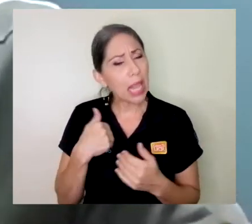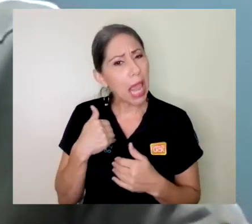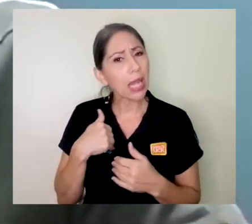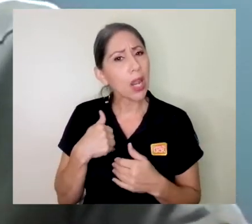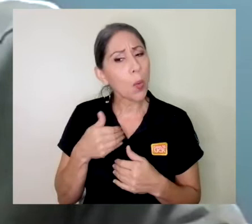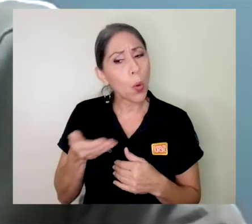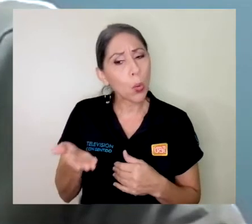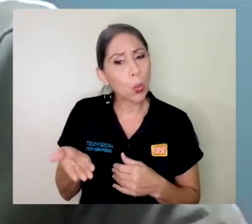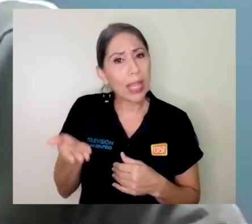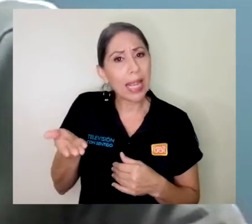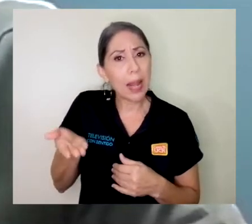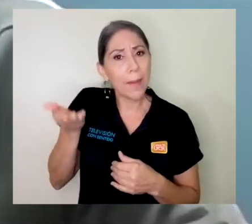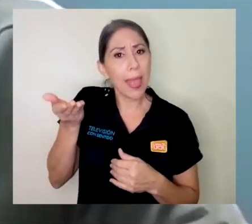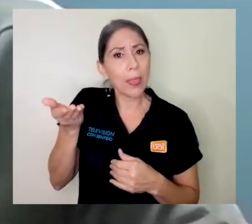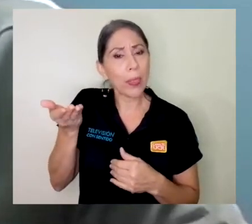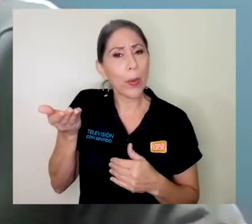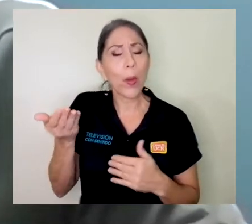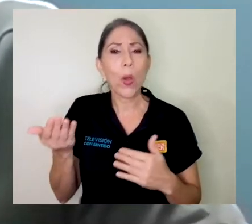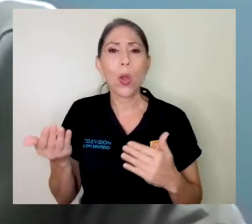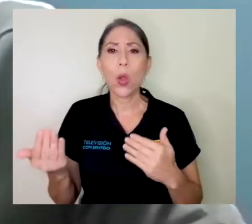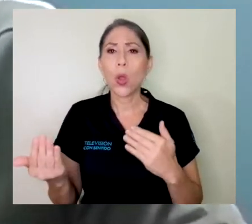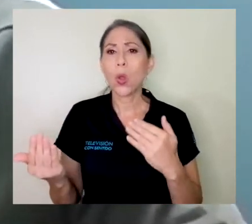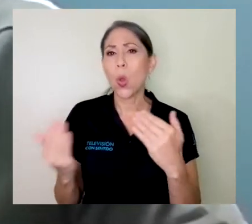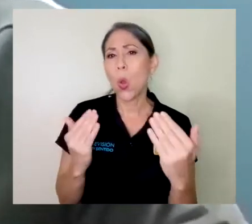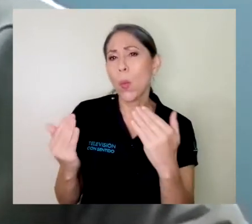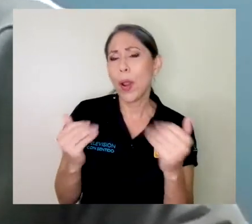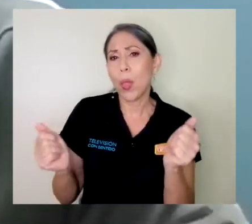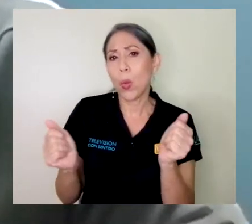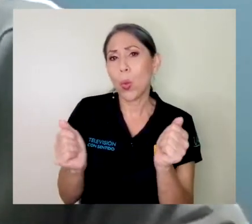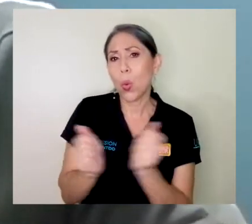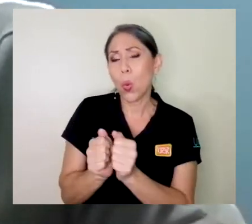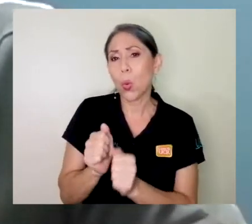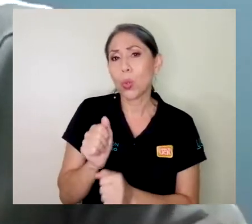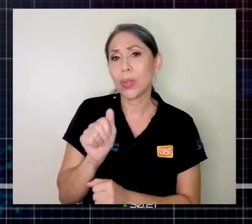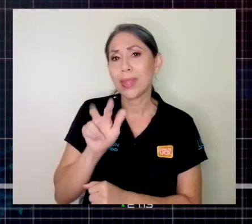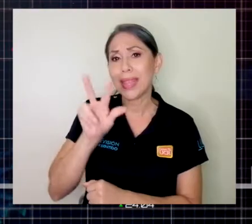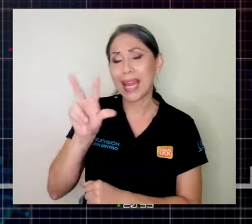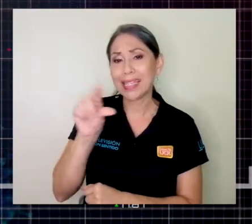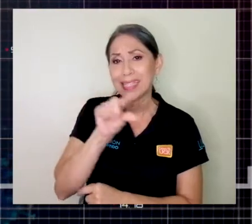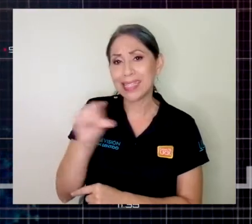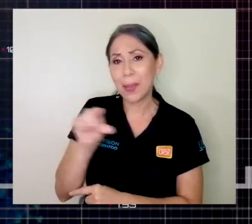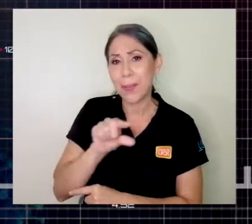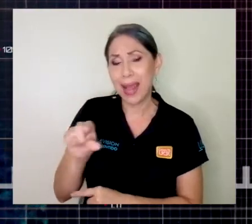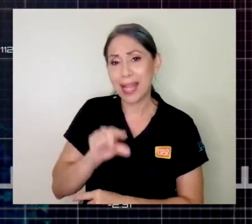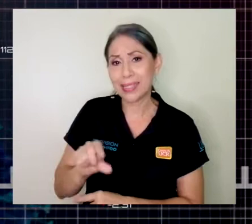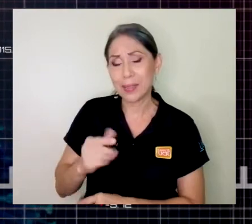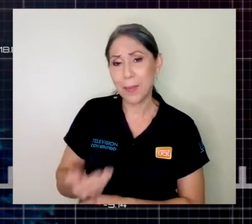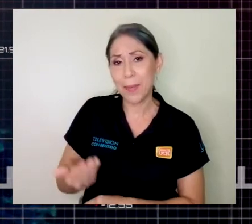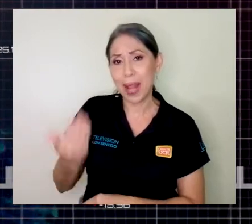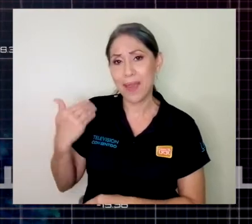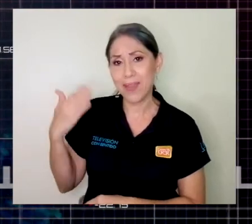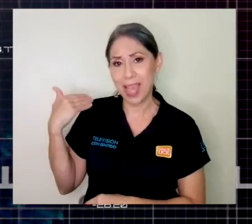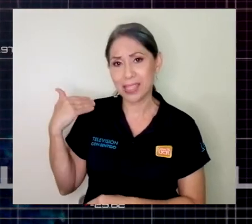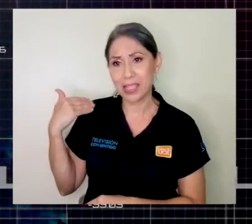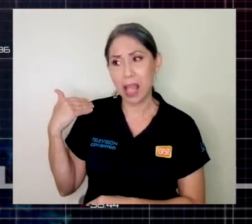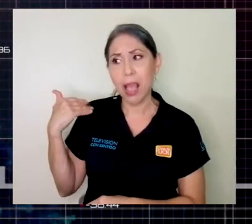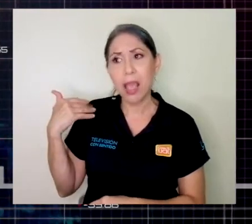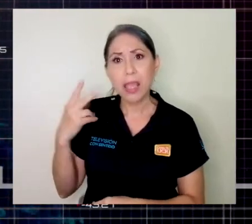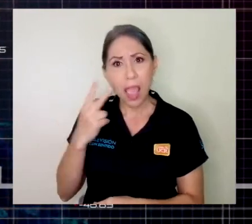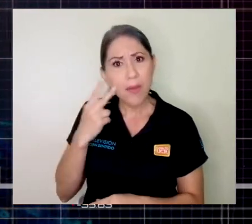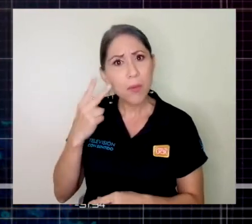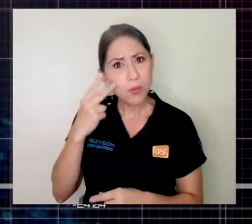incremento con respecto a lo que fueron las 3 semanas previas, en las que veníamos observando